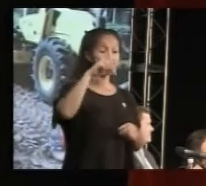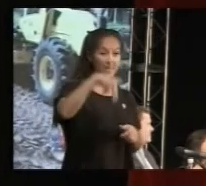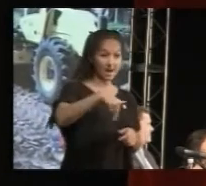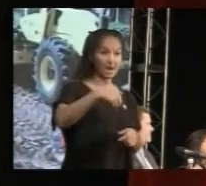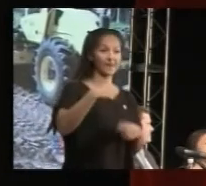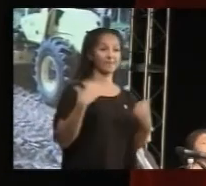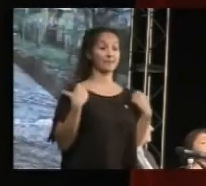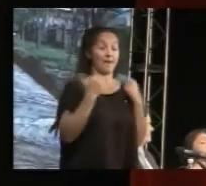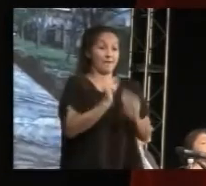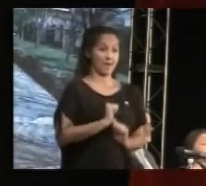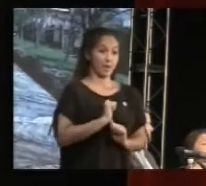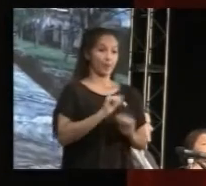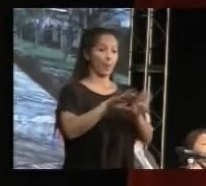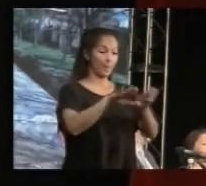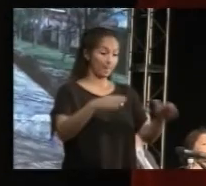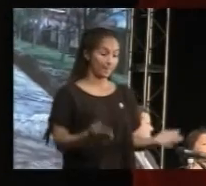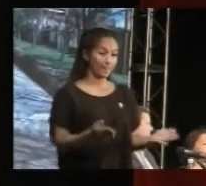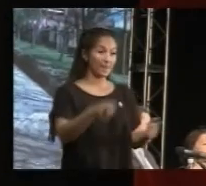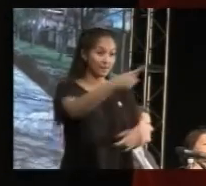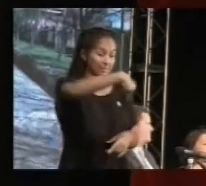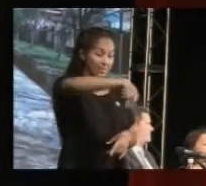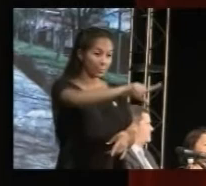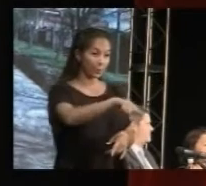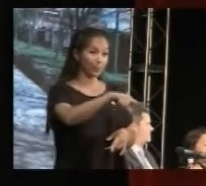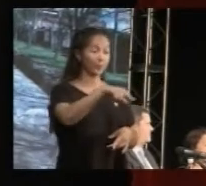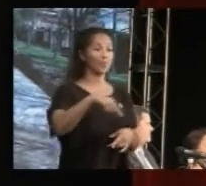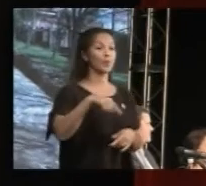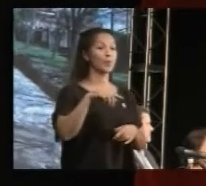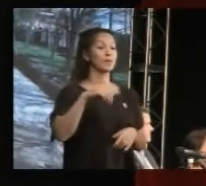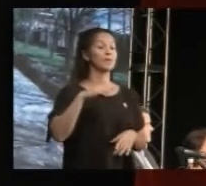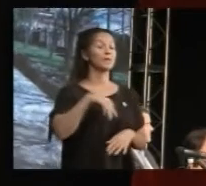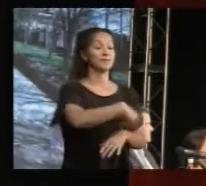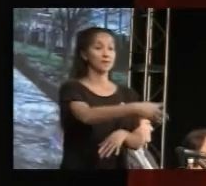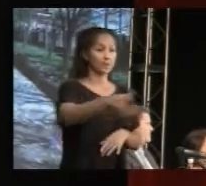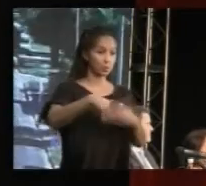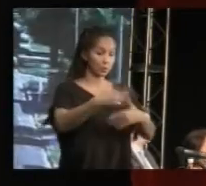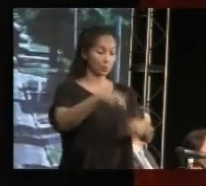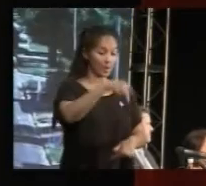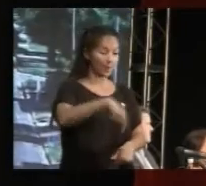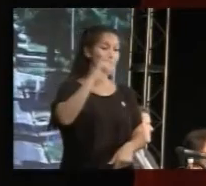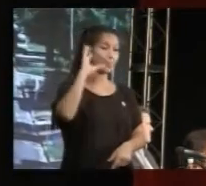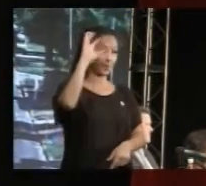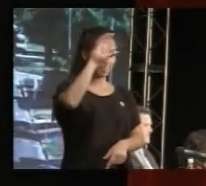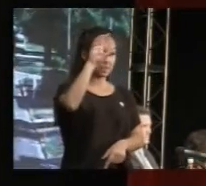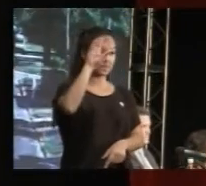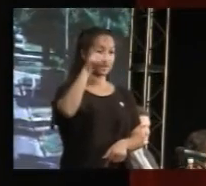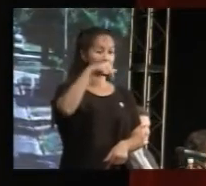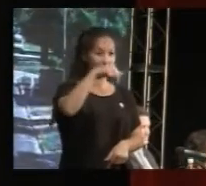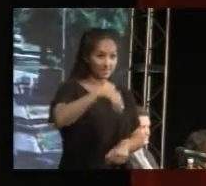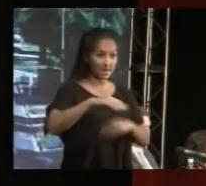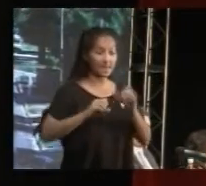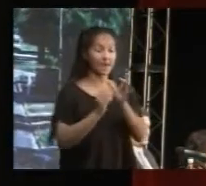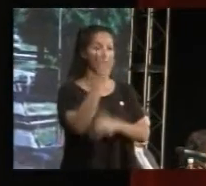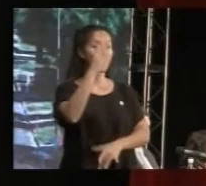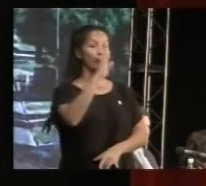Mesa Entre Todos, el programa Mil Techo, derivado del Ministerio de Desarrollo Social de la provincia, y creamos el Banco Municipal de Productos